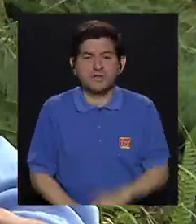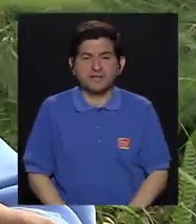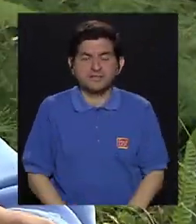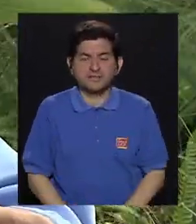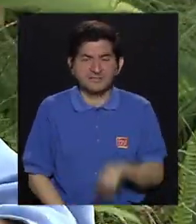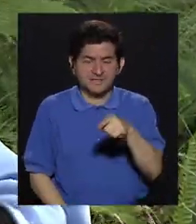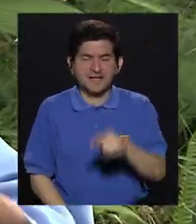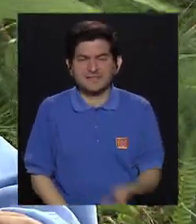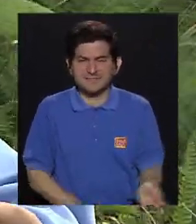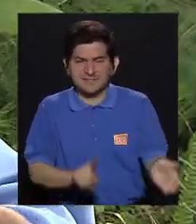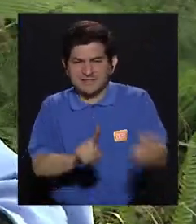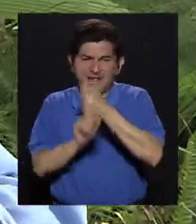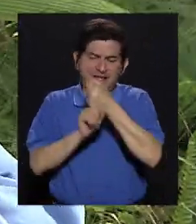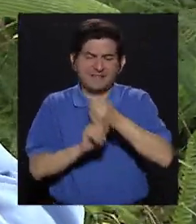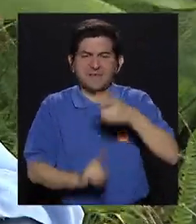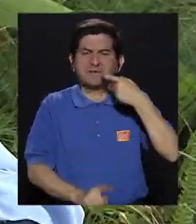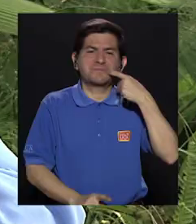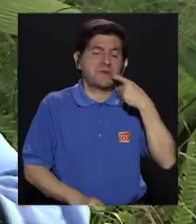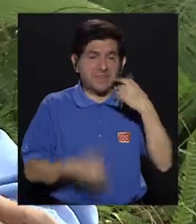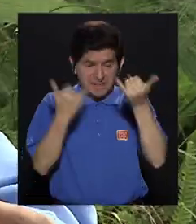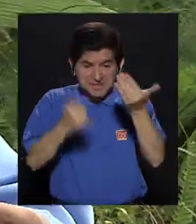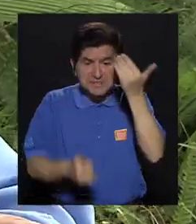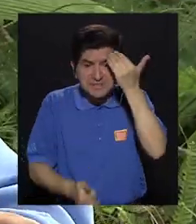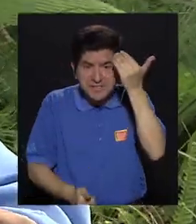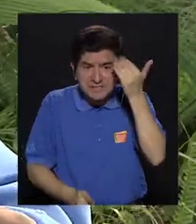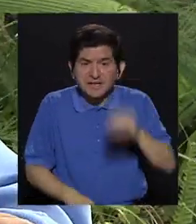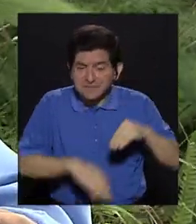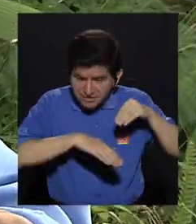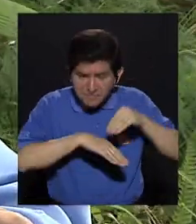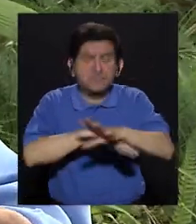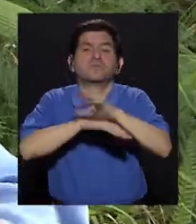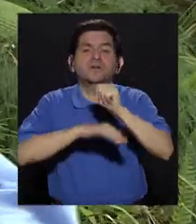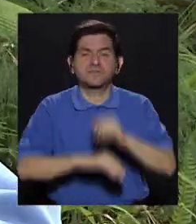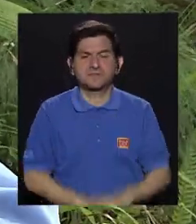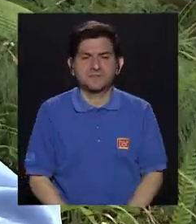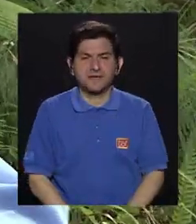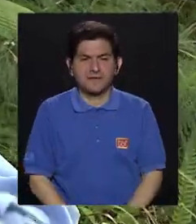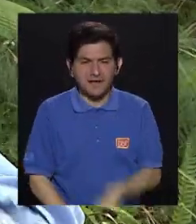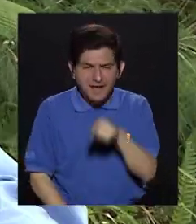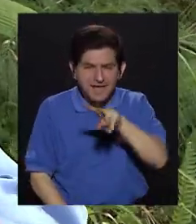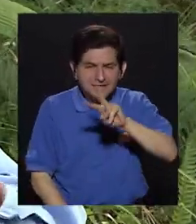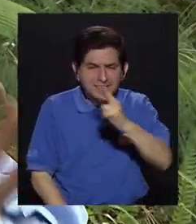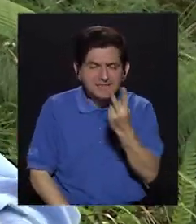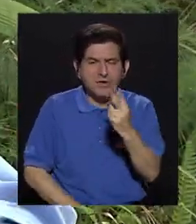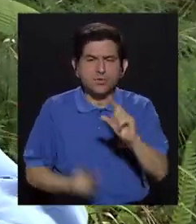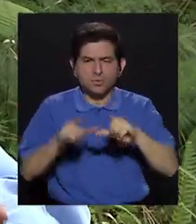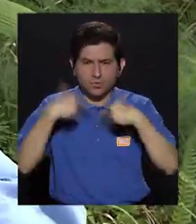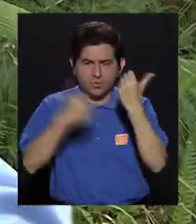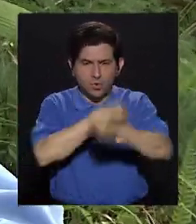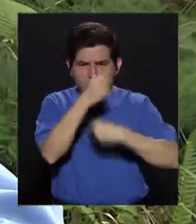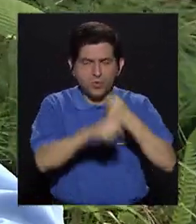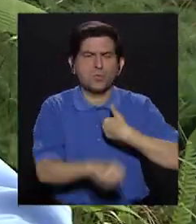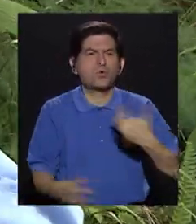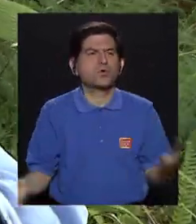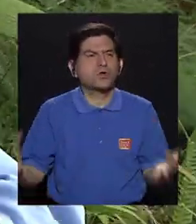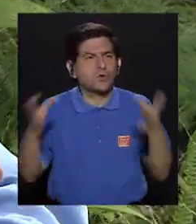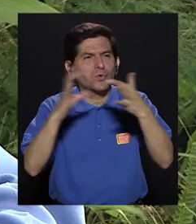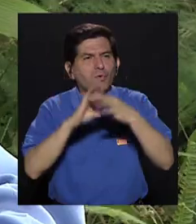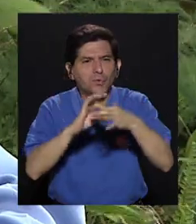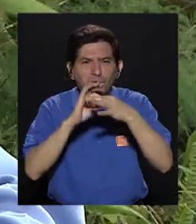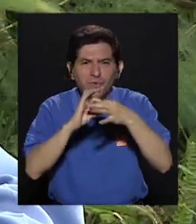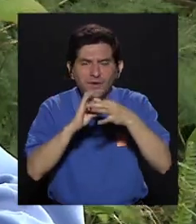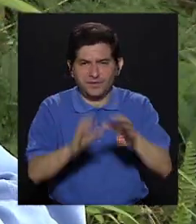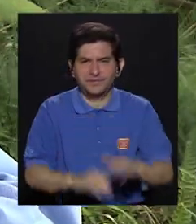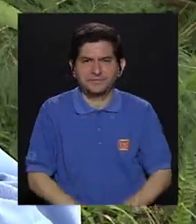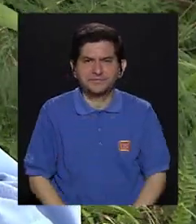caen en el vicio conociendo las consecuencias de este. Ese segundo grupo etario yo lo